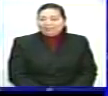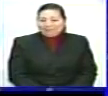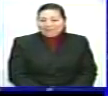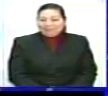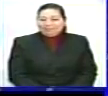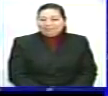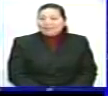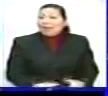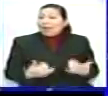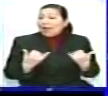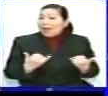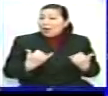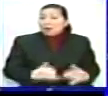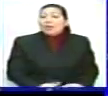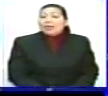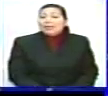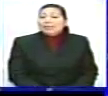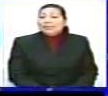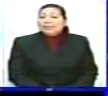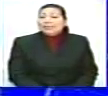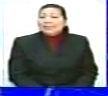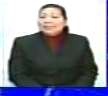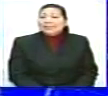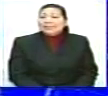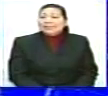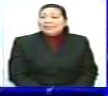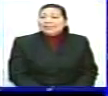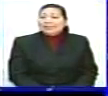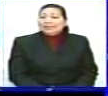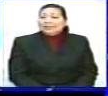Bien, nosotros continuamos entonces con